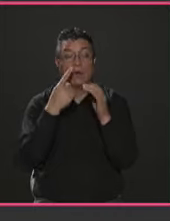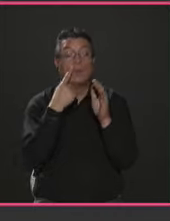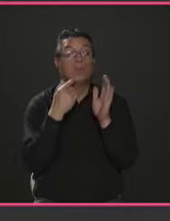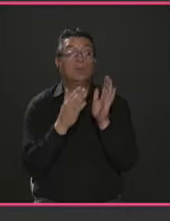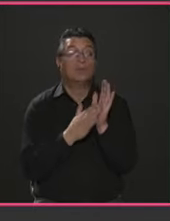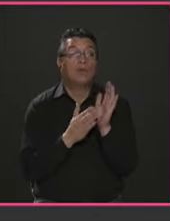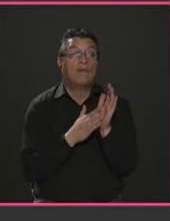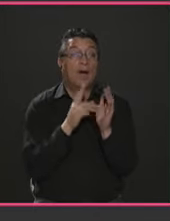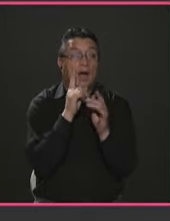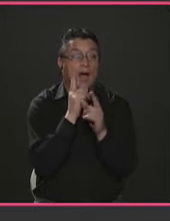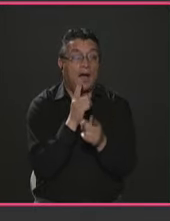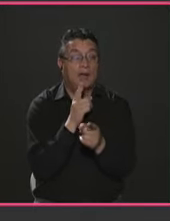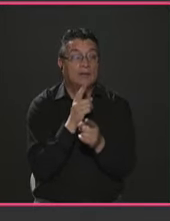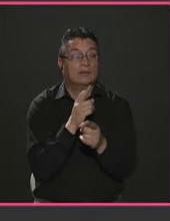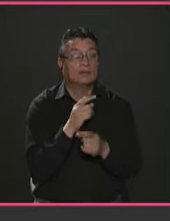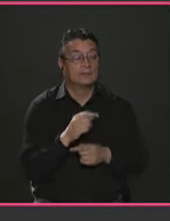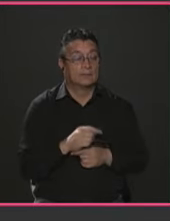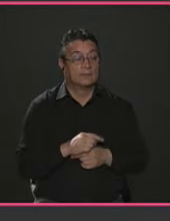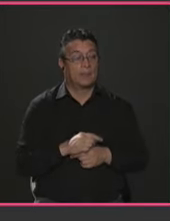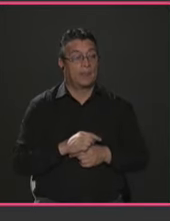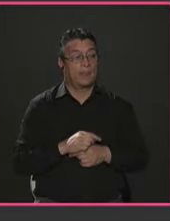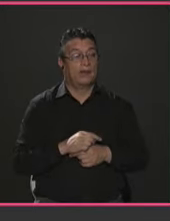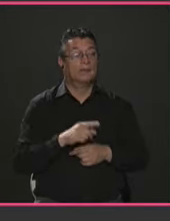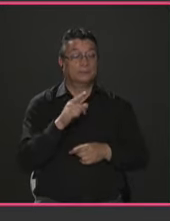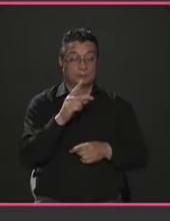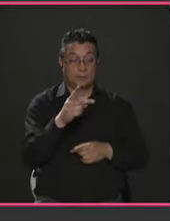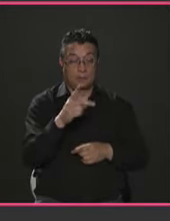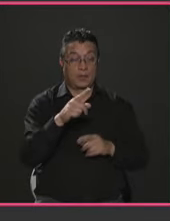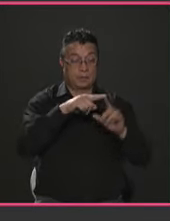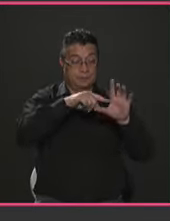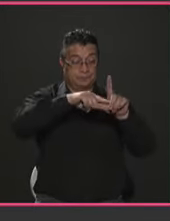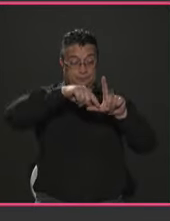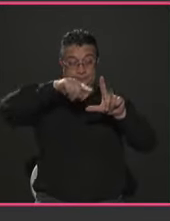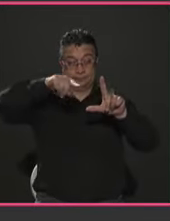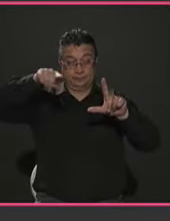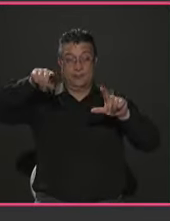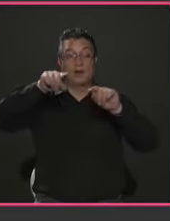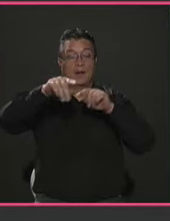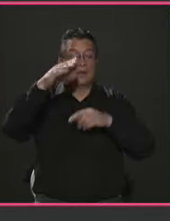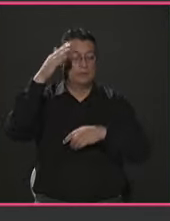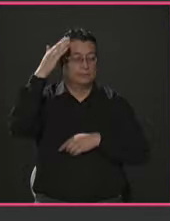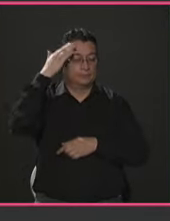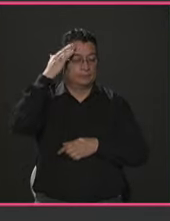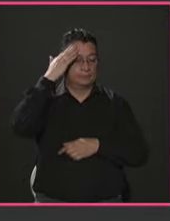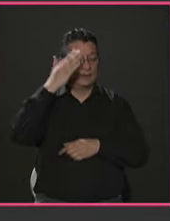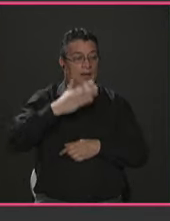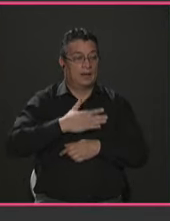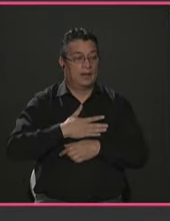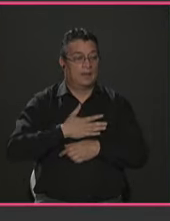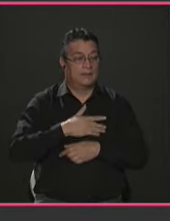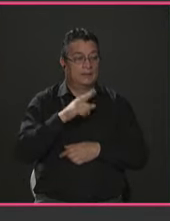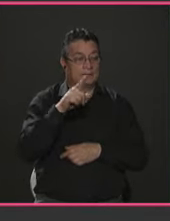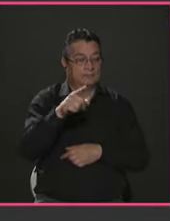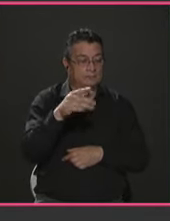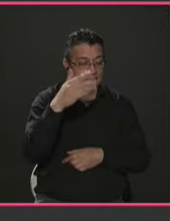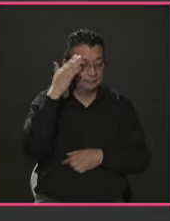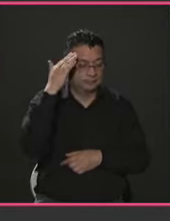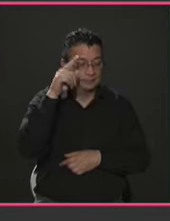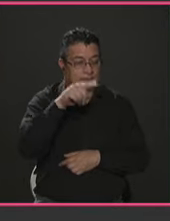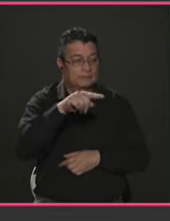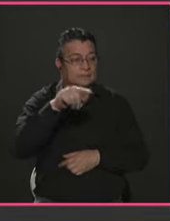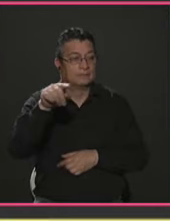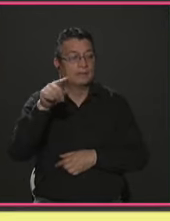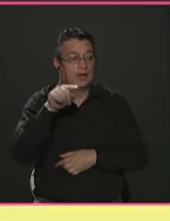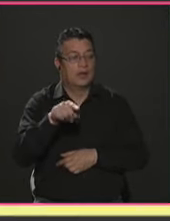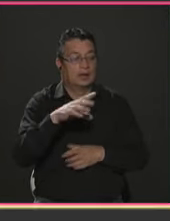que existía sí ahí sí Y estos gráficos están para hacerme acordar a mí sí este de